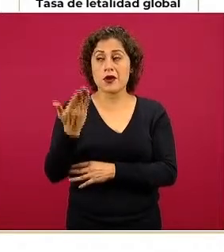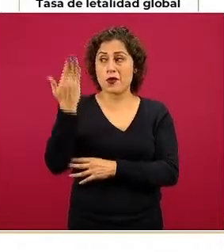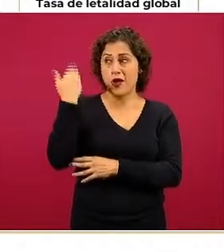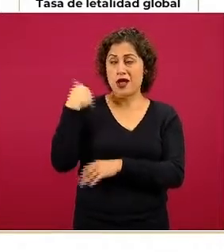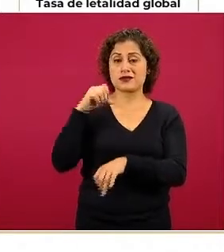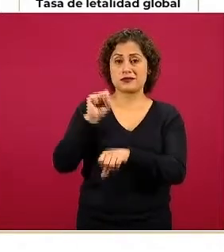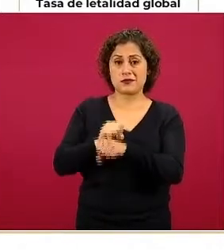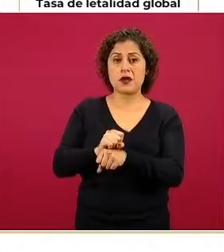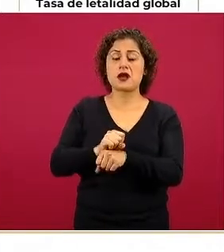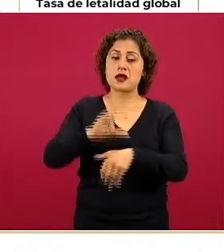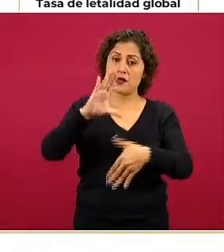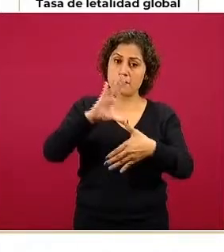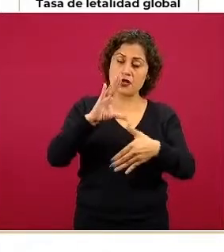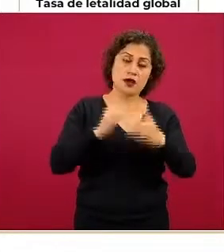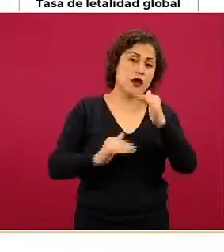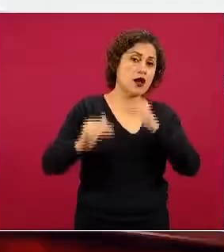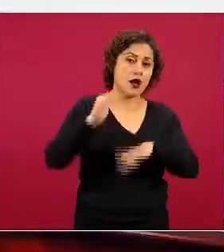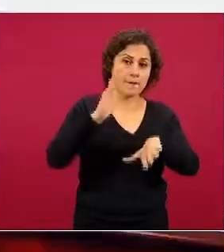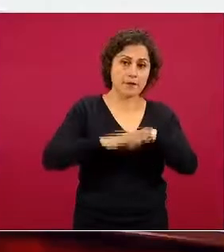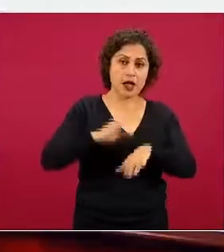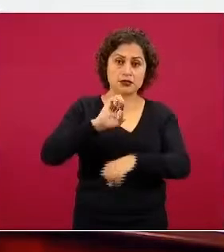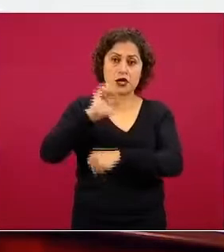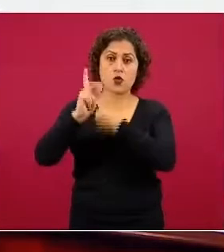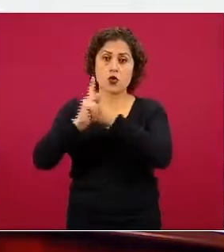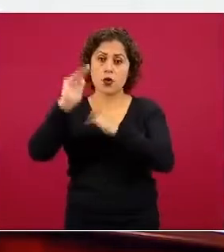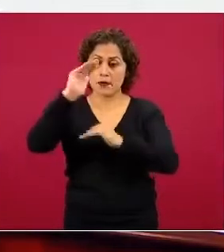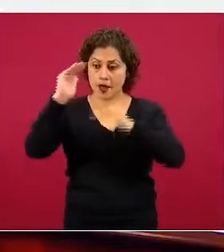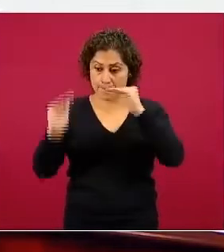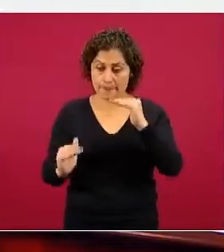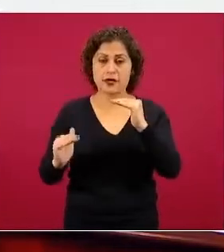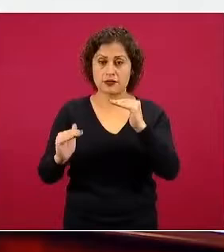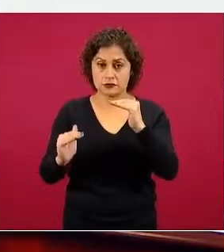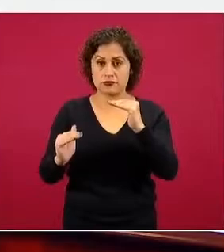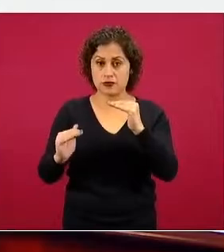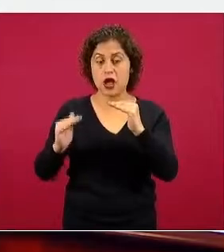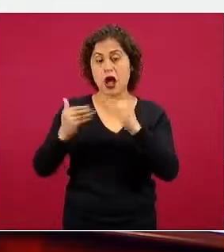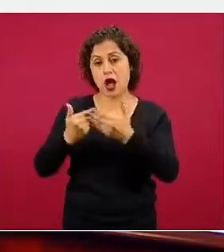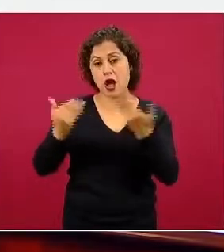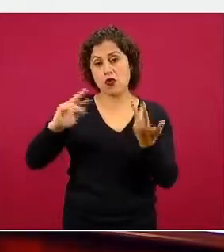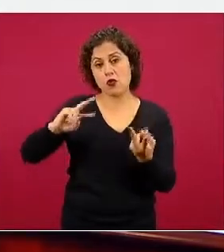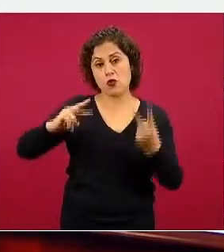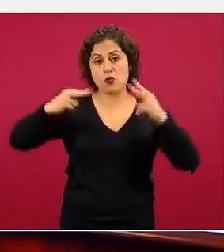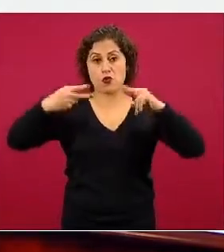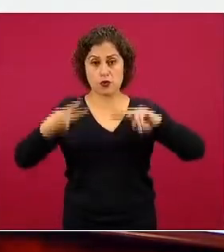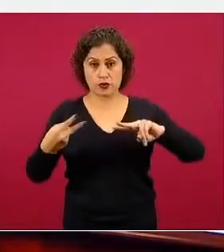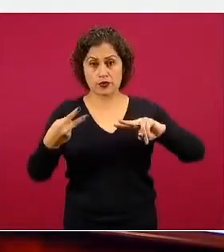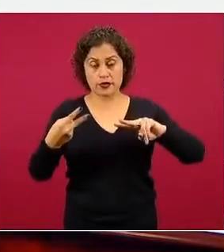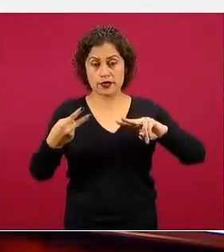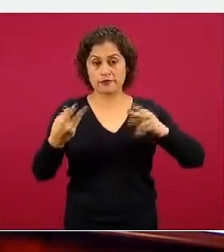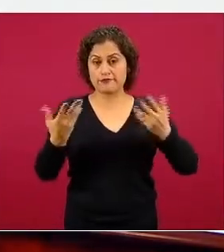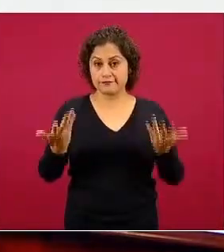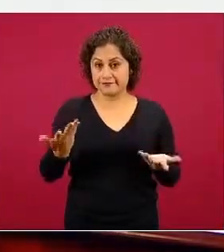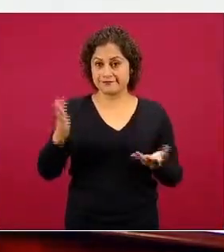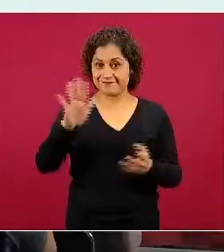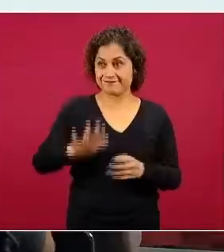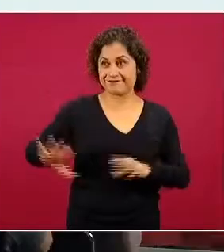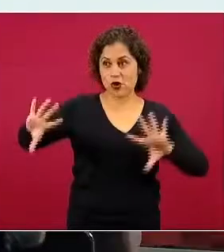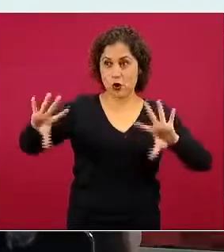el primer lugar y Europa estaba probablemente en segundos o terceros lugares como región,